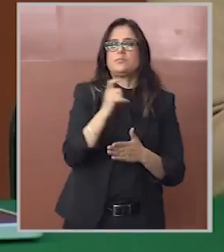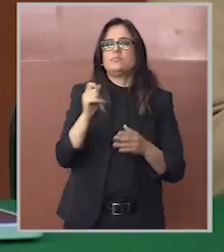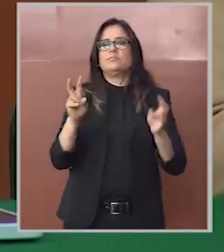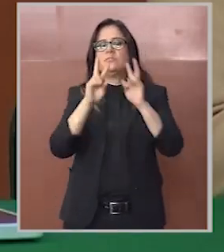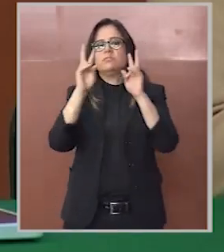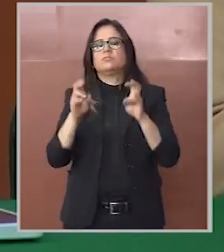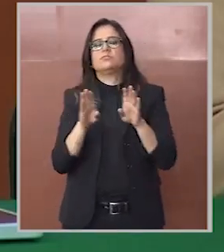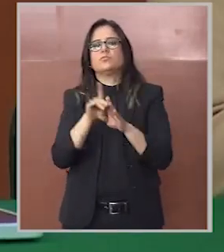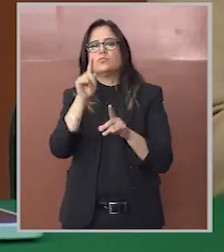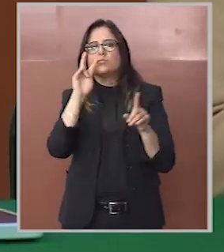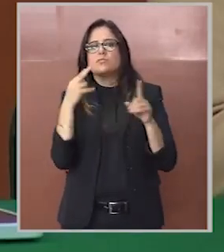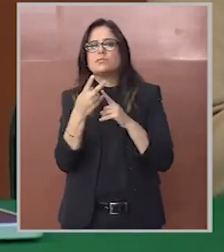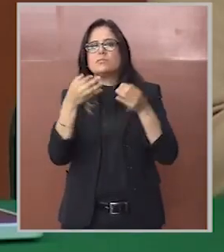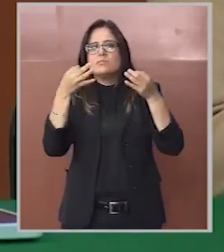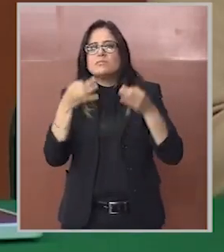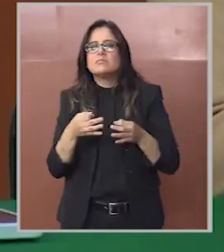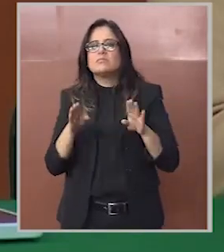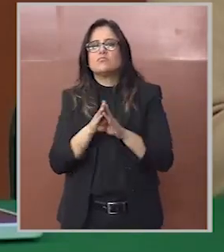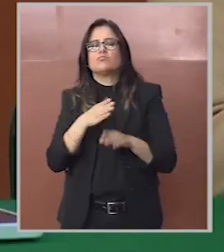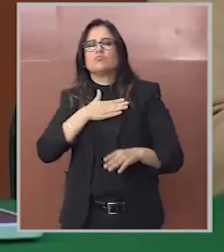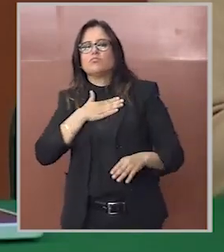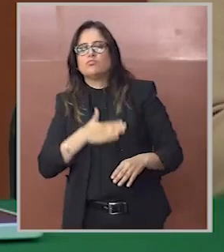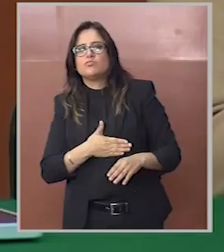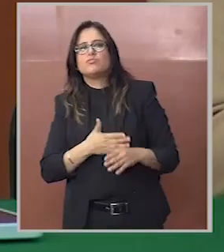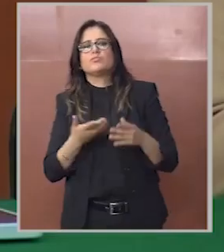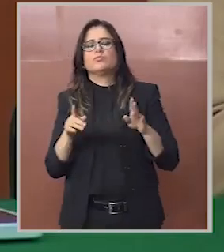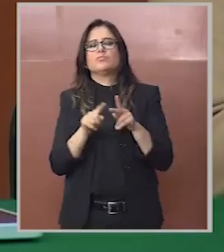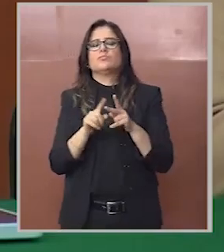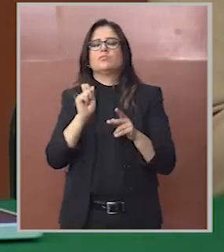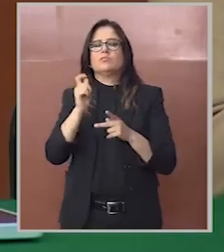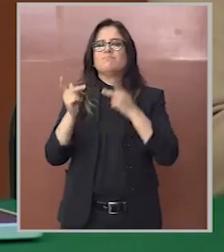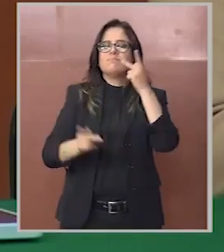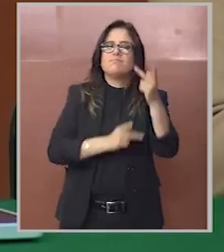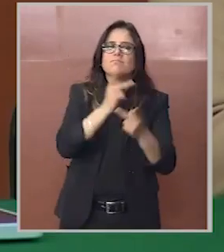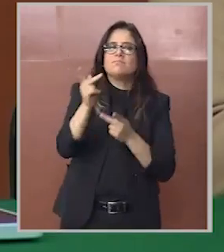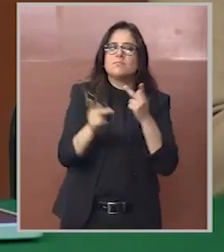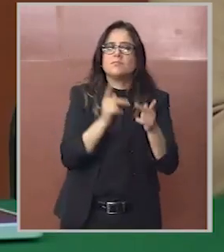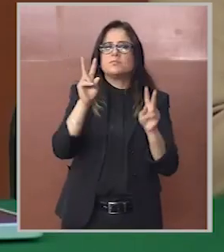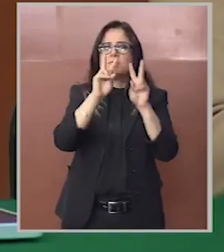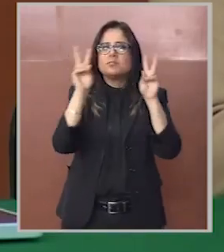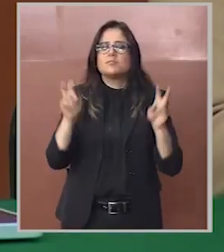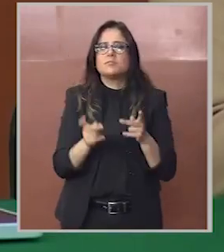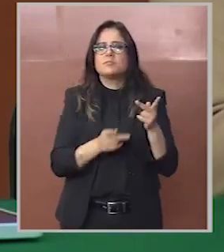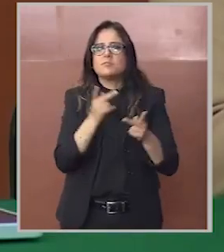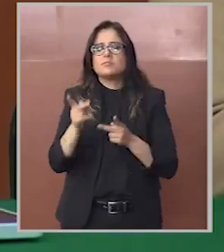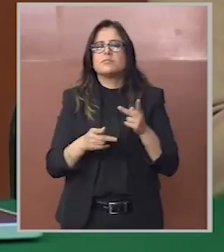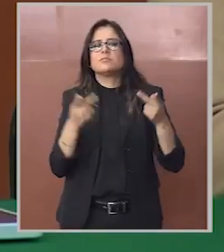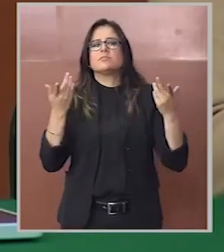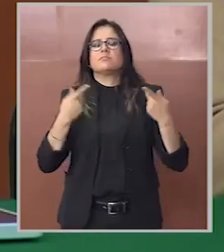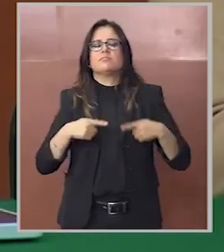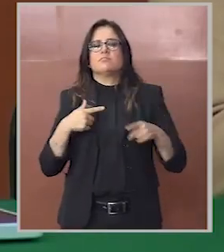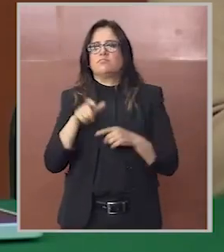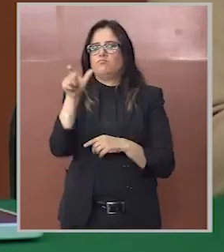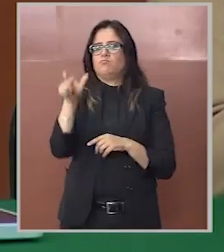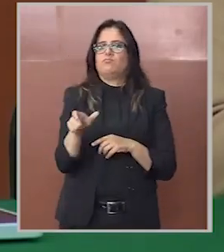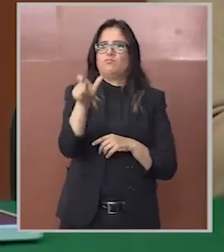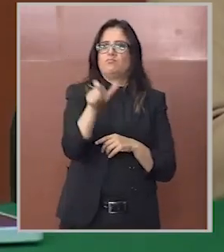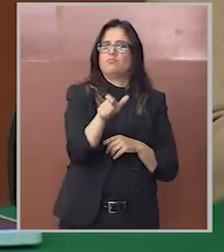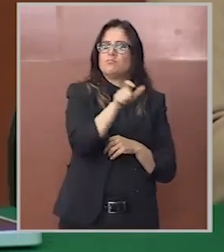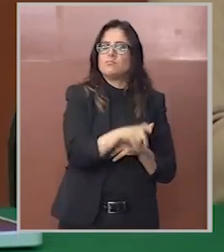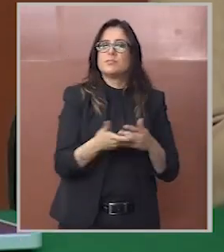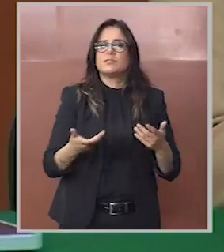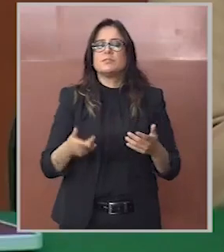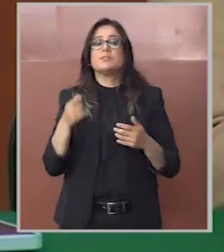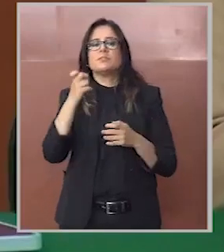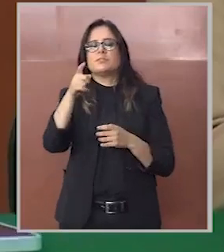mirada integral Pues de la justicia el tema de la consulta el tema pues este a la personalidad Bueno entonces los fuimos